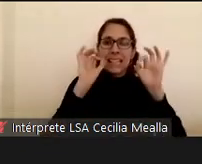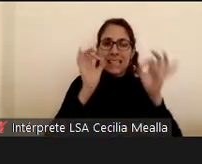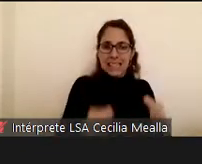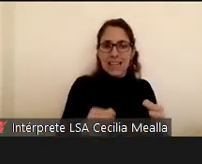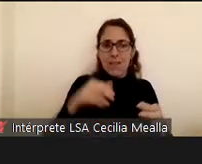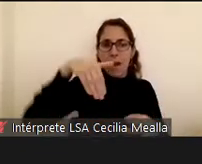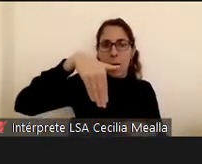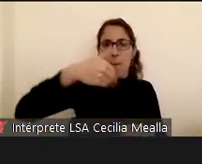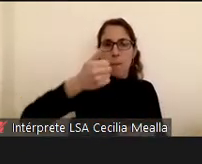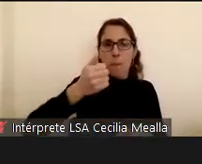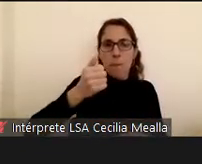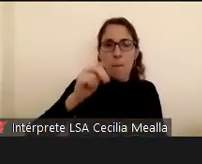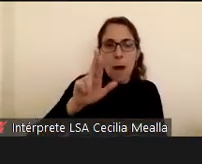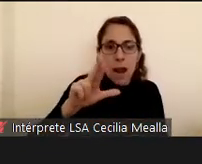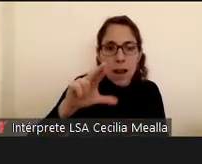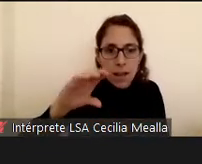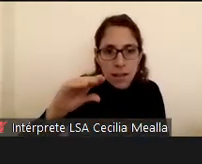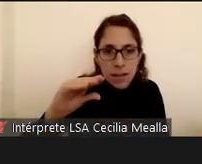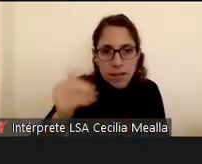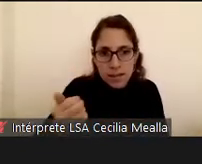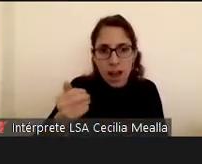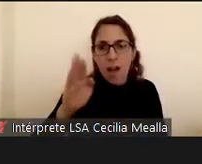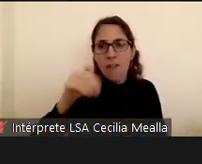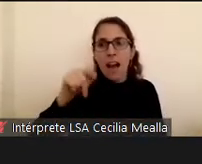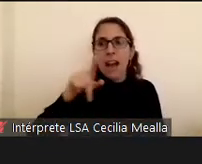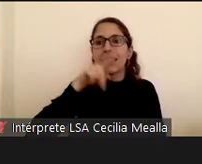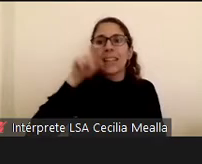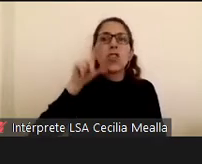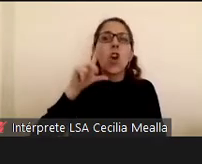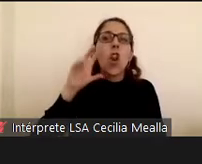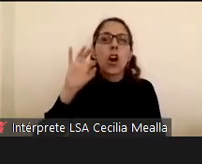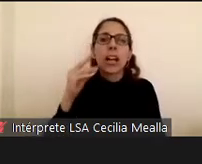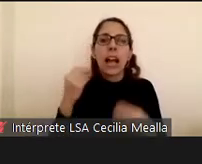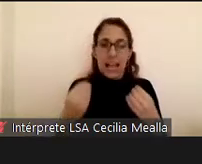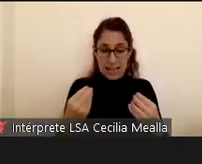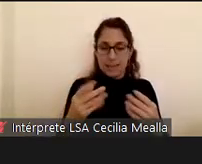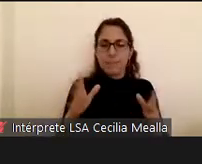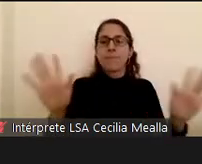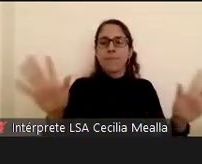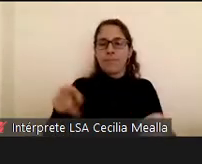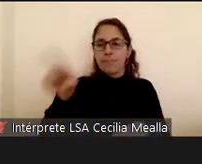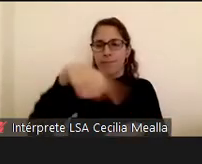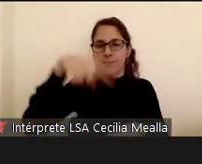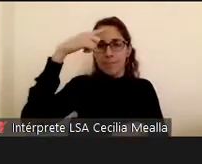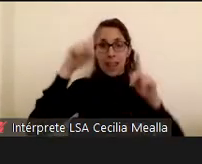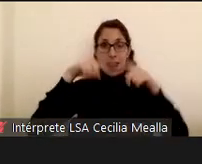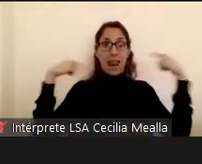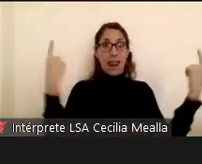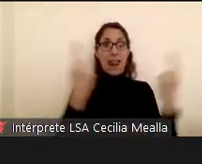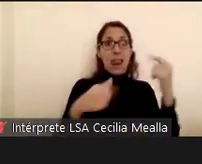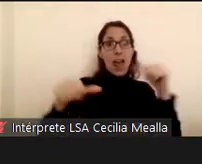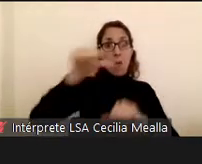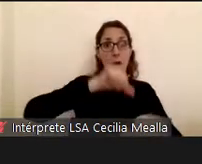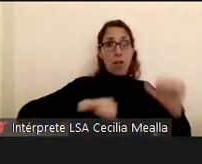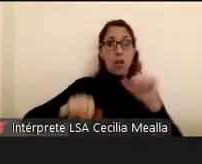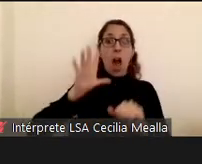marcha bacteriológica. El primer paso, o sea, cuando llega una muestra al laboratorio,